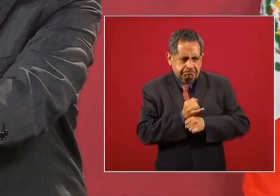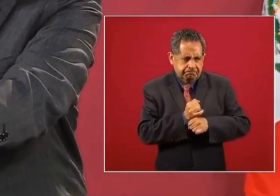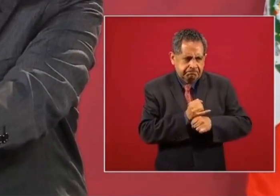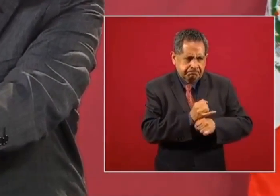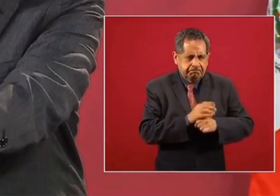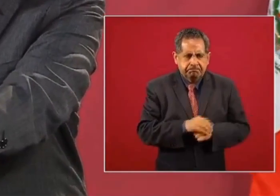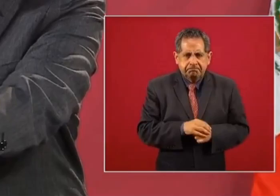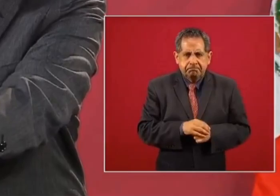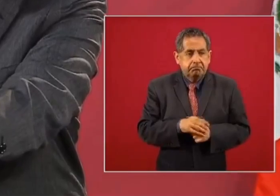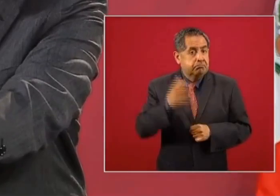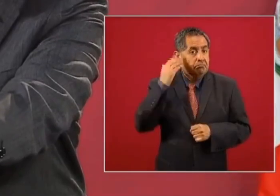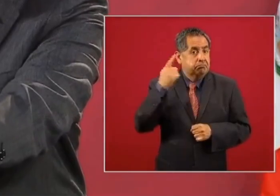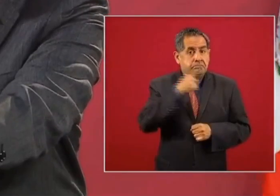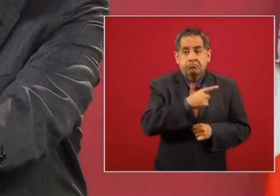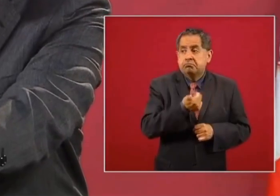se sacaba dinero